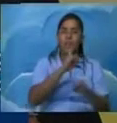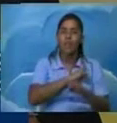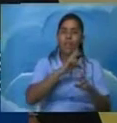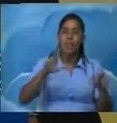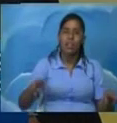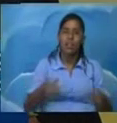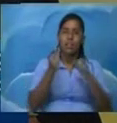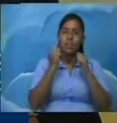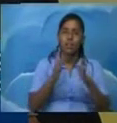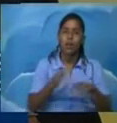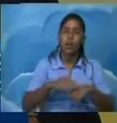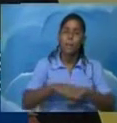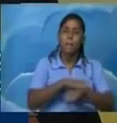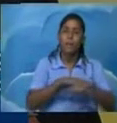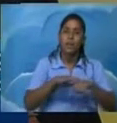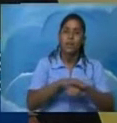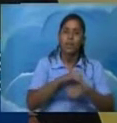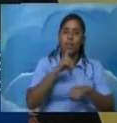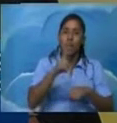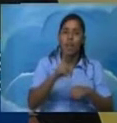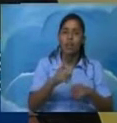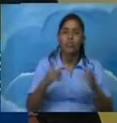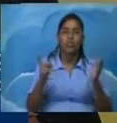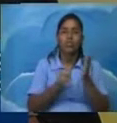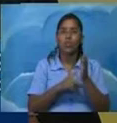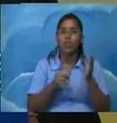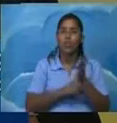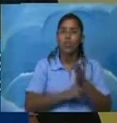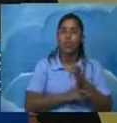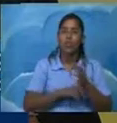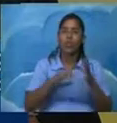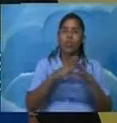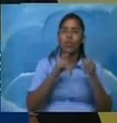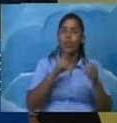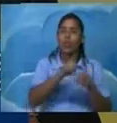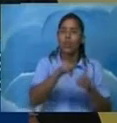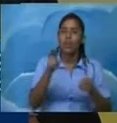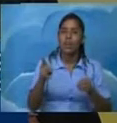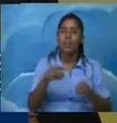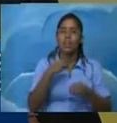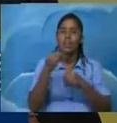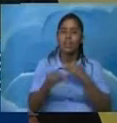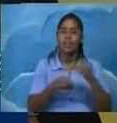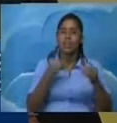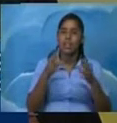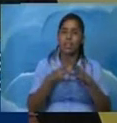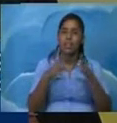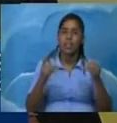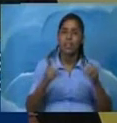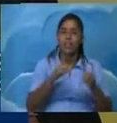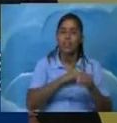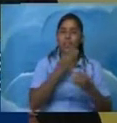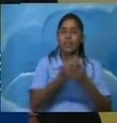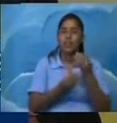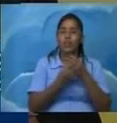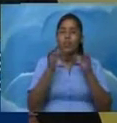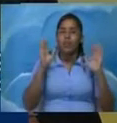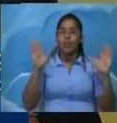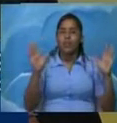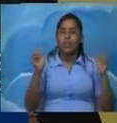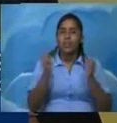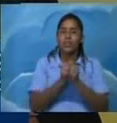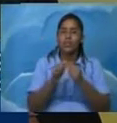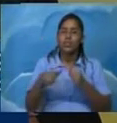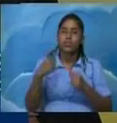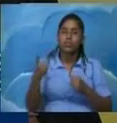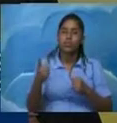remisión. Perdonará a su deudor todo aquel que hizo empréstito de su mano, con el